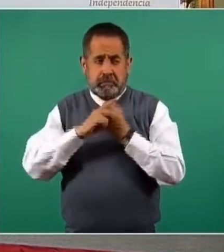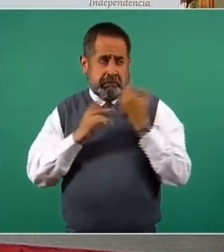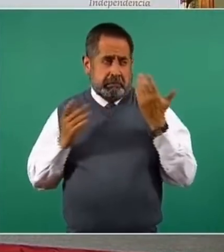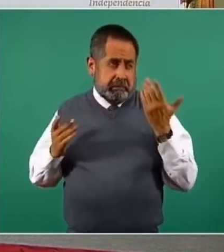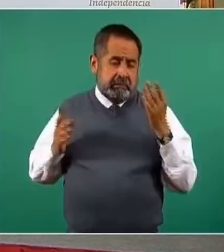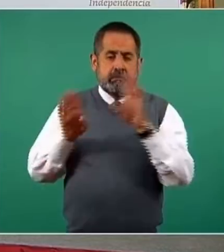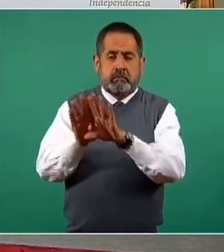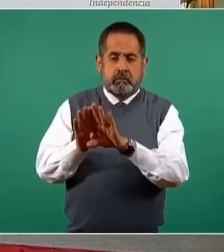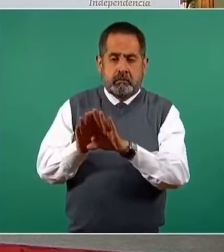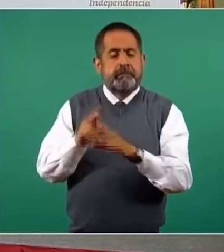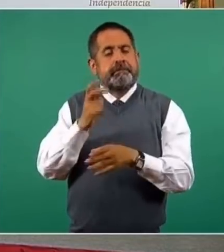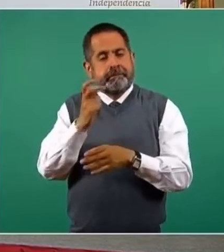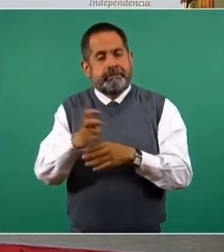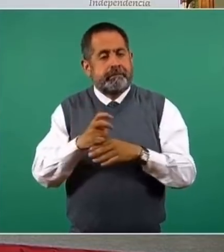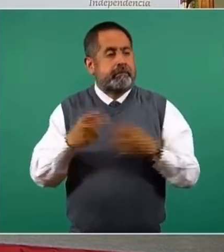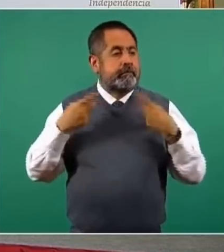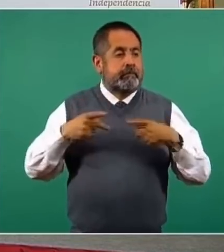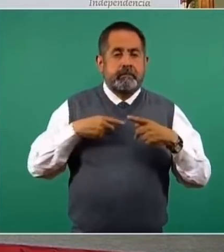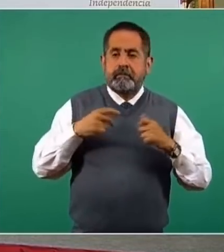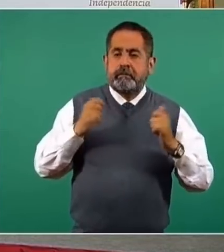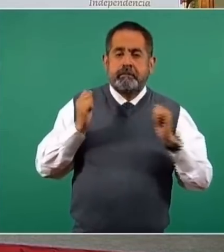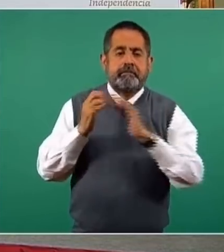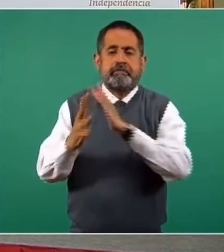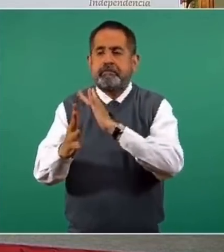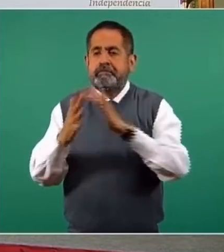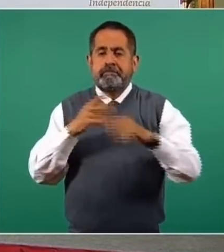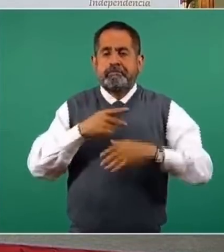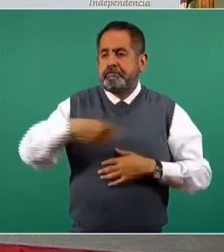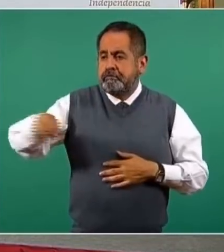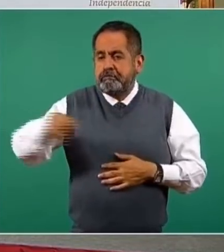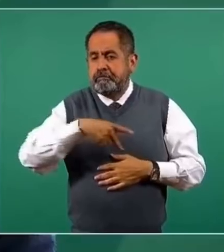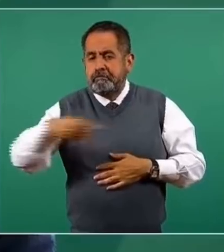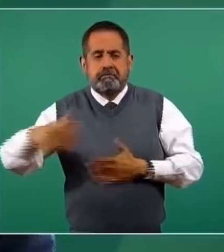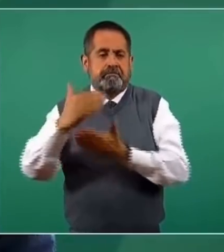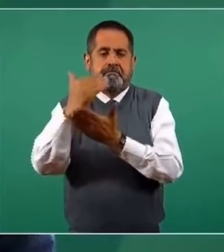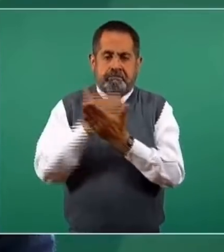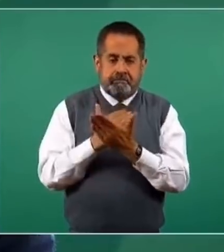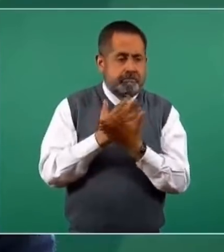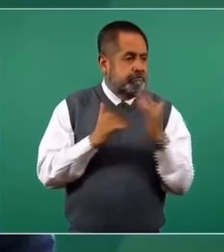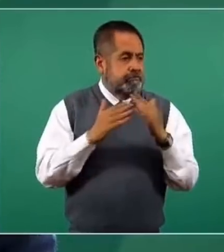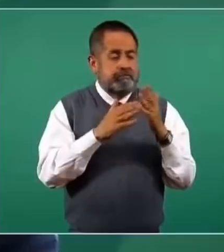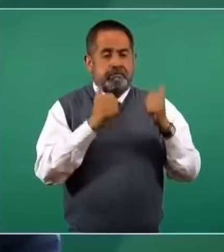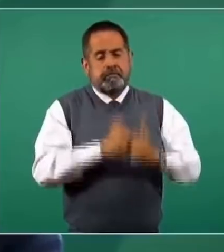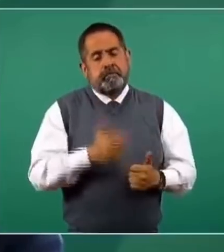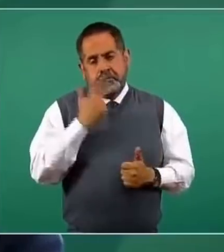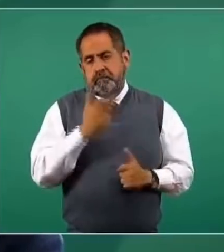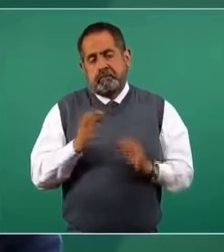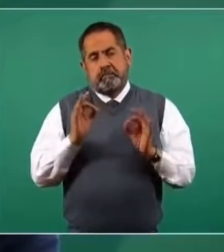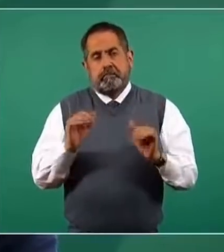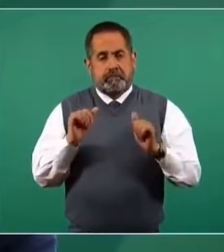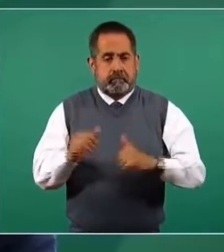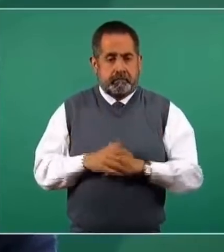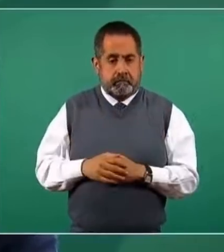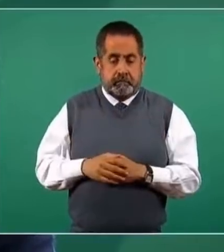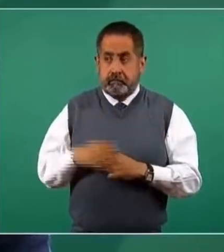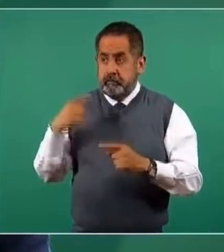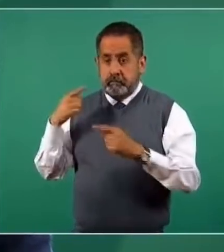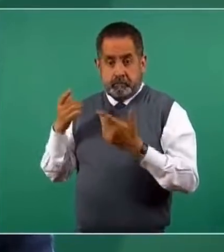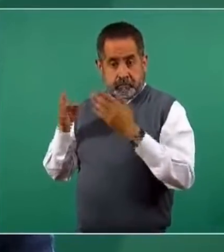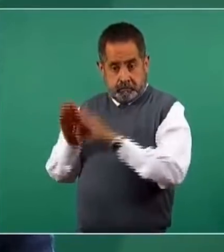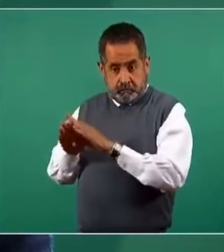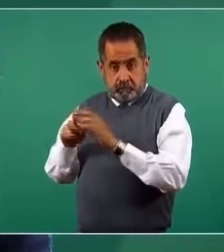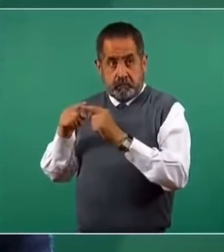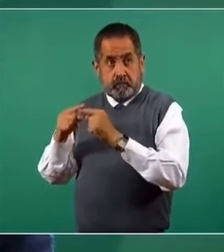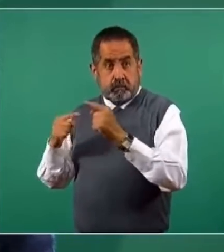permite reducir la movilidad de una cantidad muy sustancial de la población. Ahora, un año después, o más de un